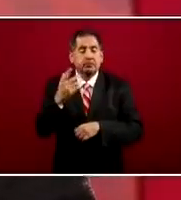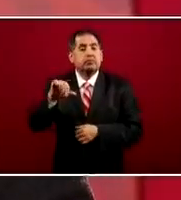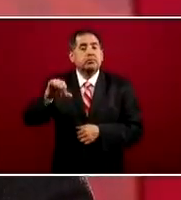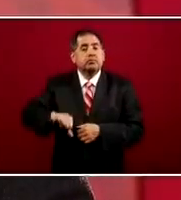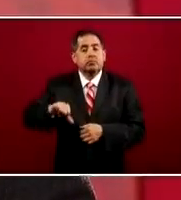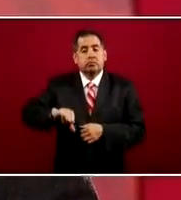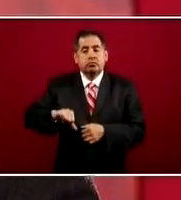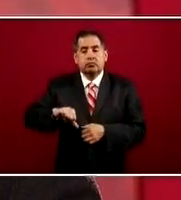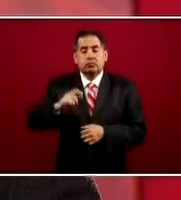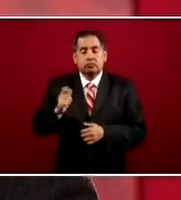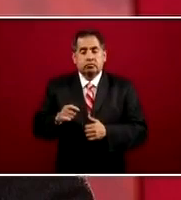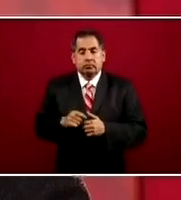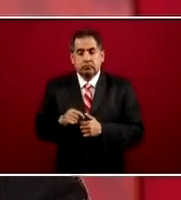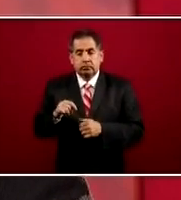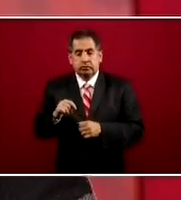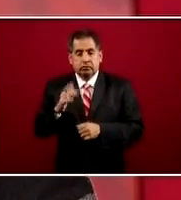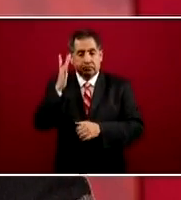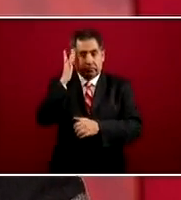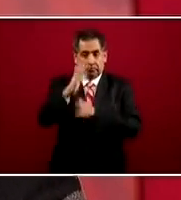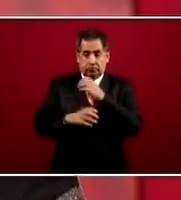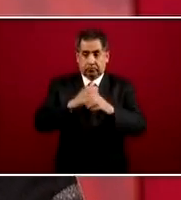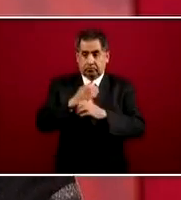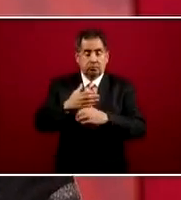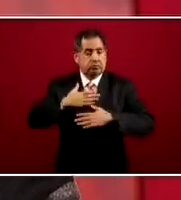Hoy, que es mi cumpleaños,